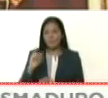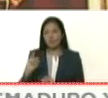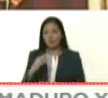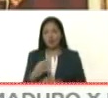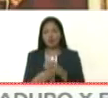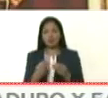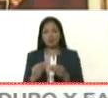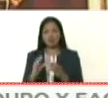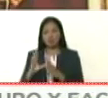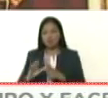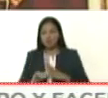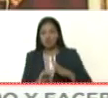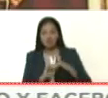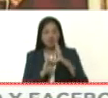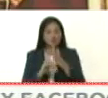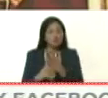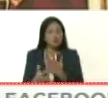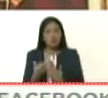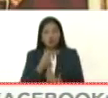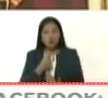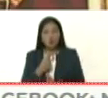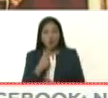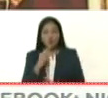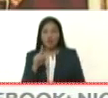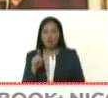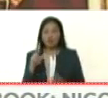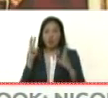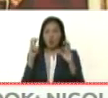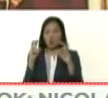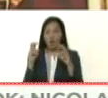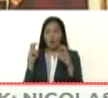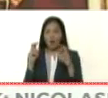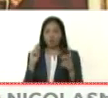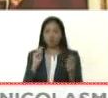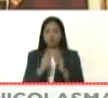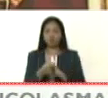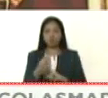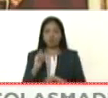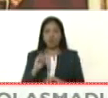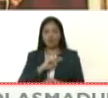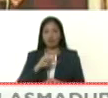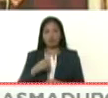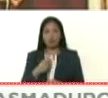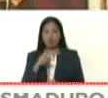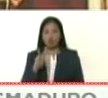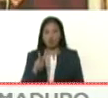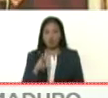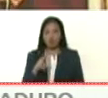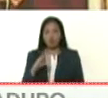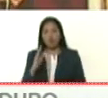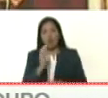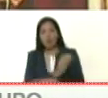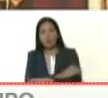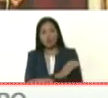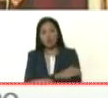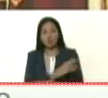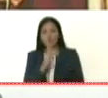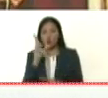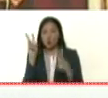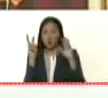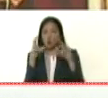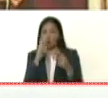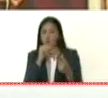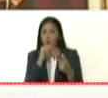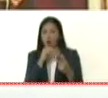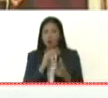su corruptela. No es nueva la corrupción en los actores de la oposición. Eso no es nuevo.